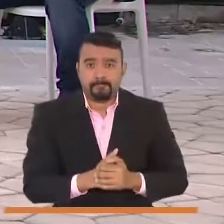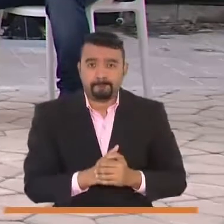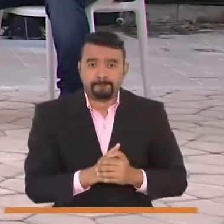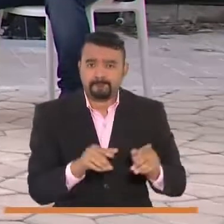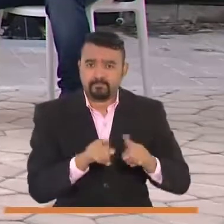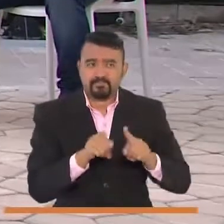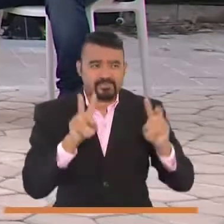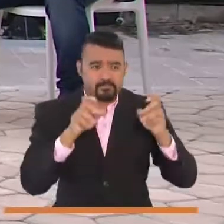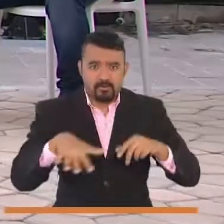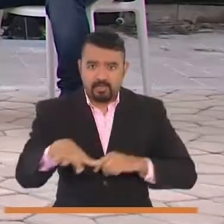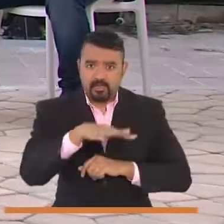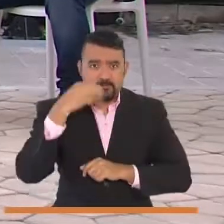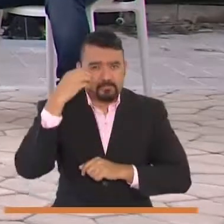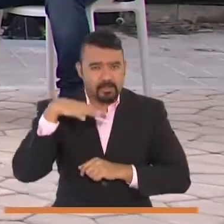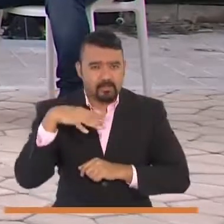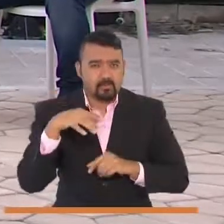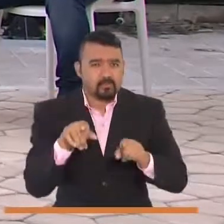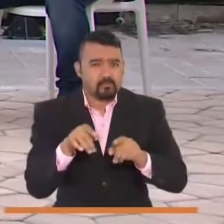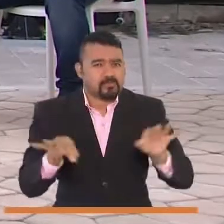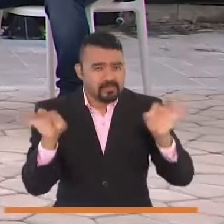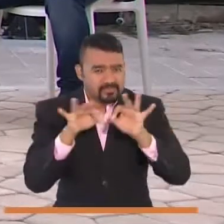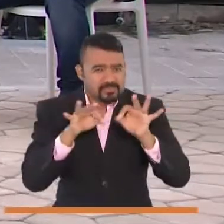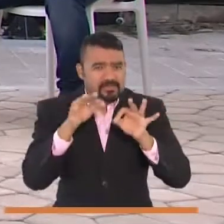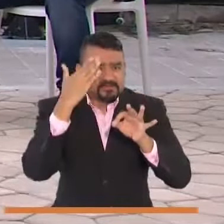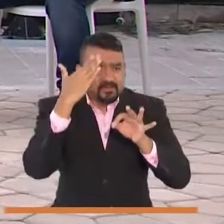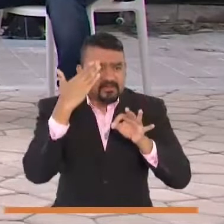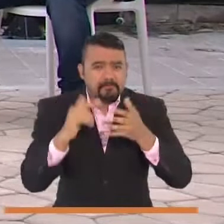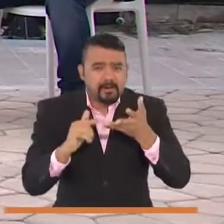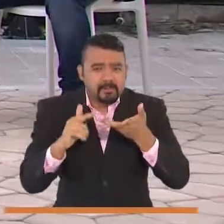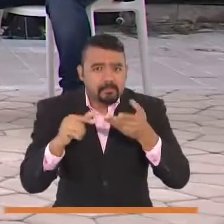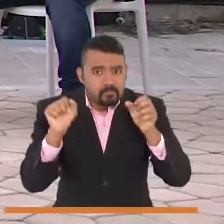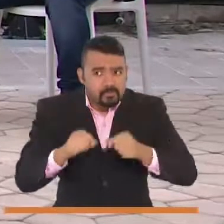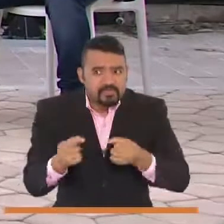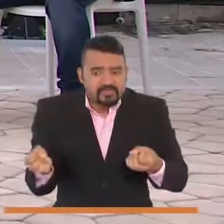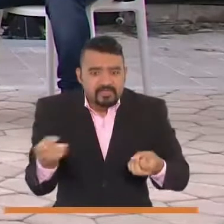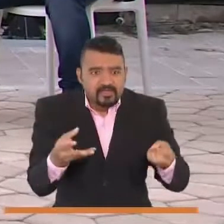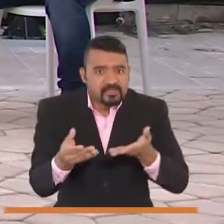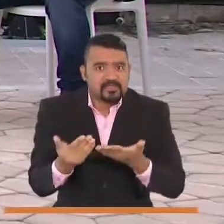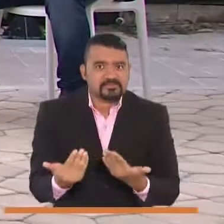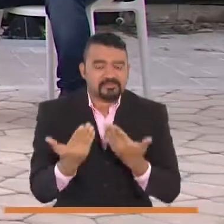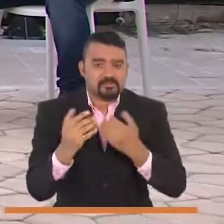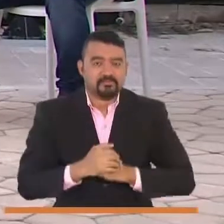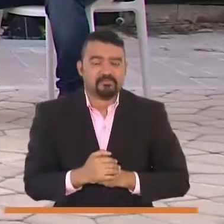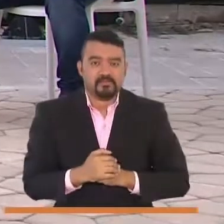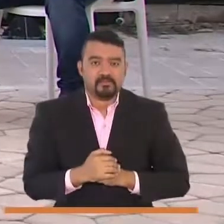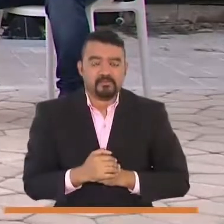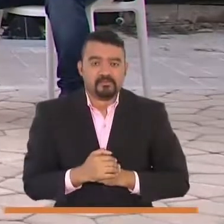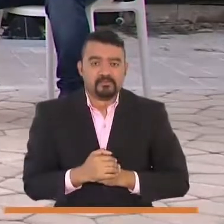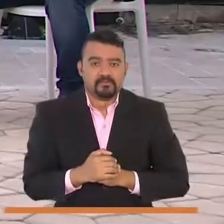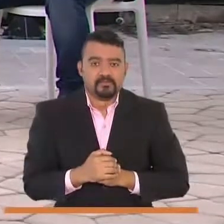Envigado, precisamente, pues, por este aporte que hace el área metropolitana del Valle de Aburrá. Vamos, lo invito,